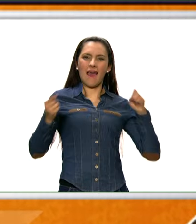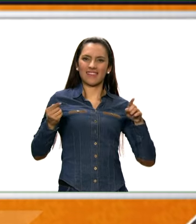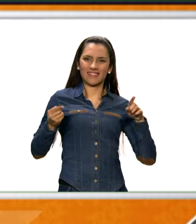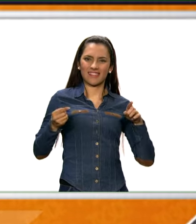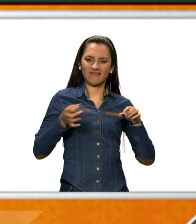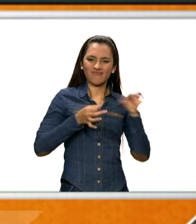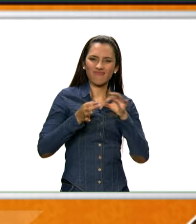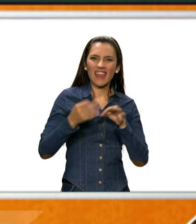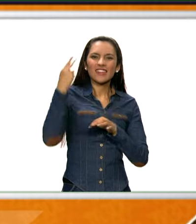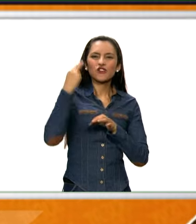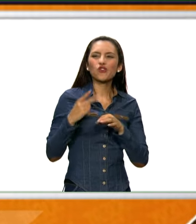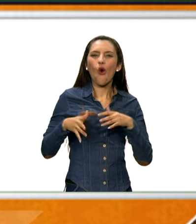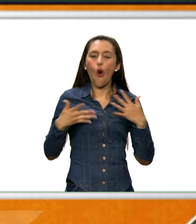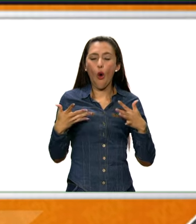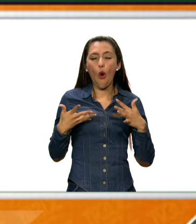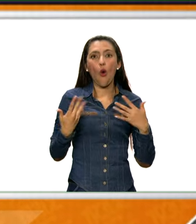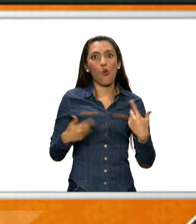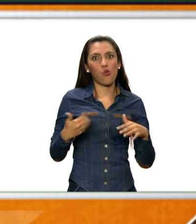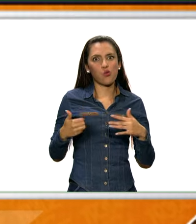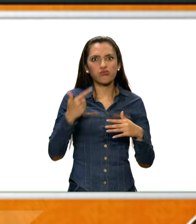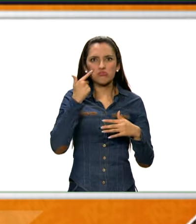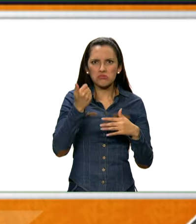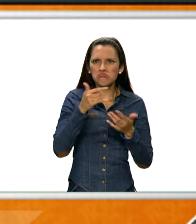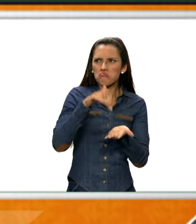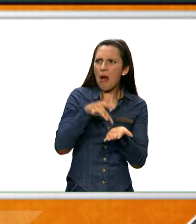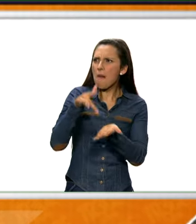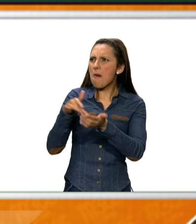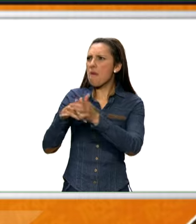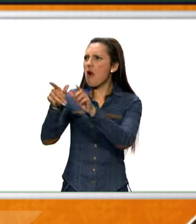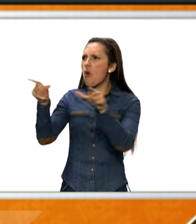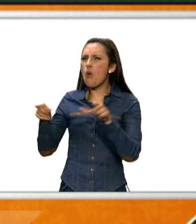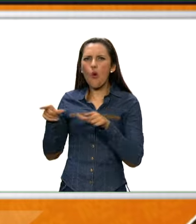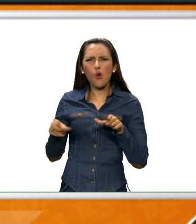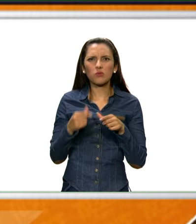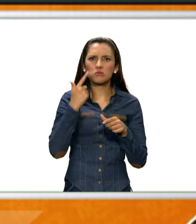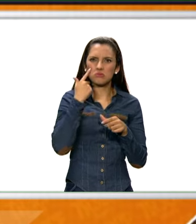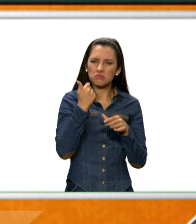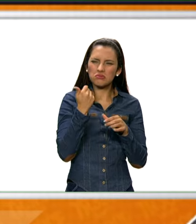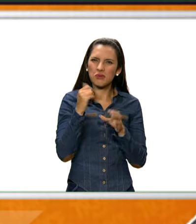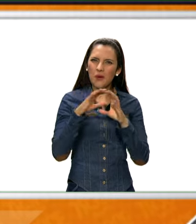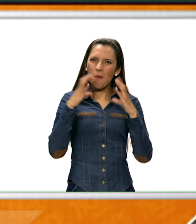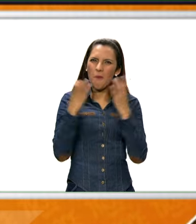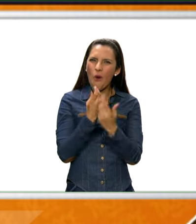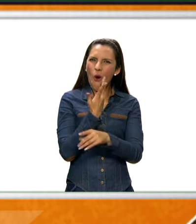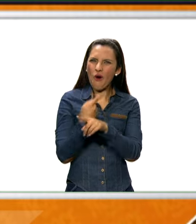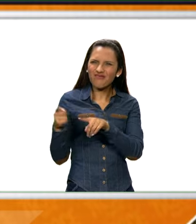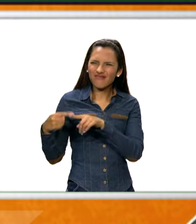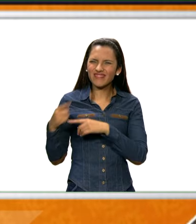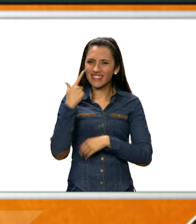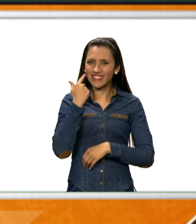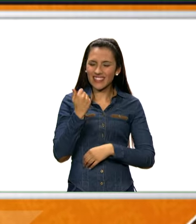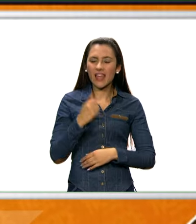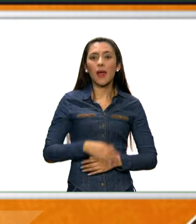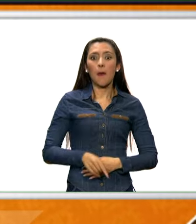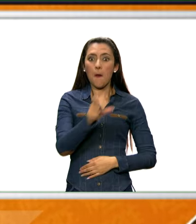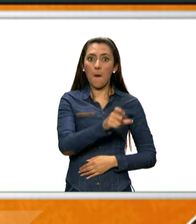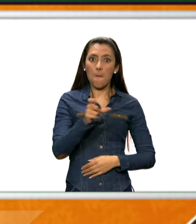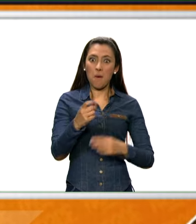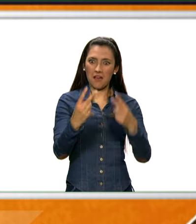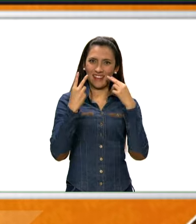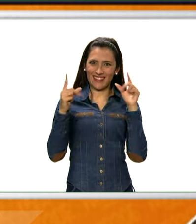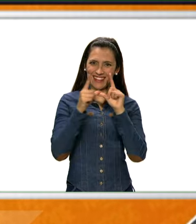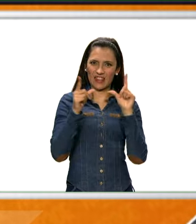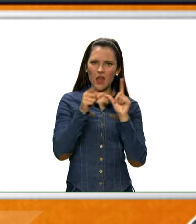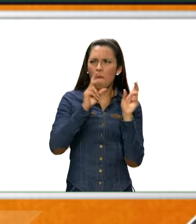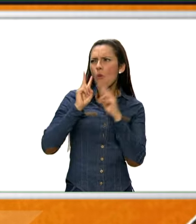a niveles increíbles como lo hace Robert Rodríguez era como un poco el punto y ha sido padre porque los fans lo han tomado